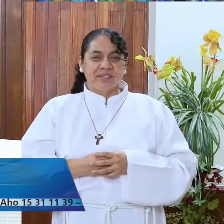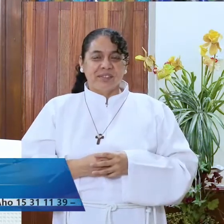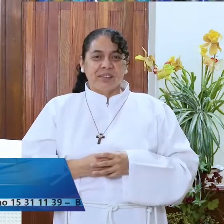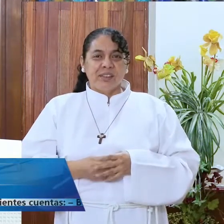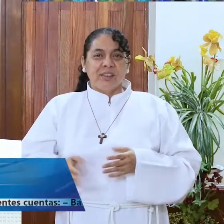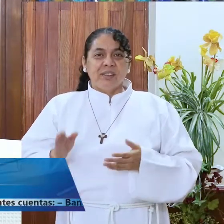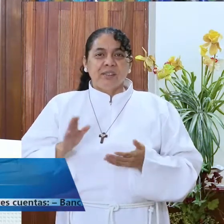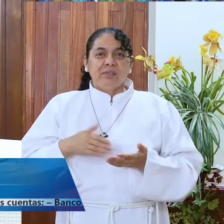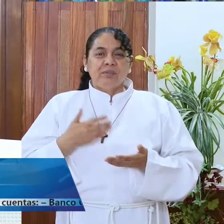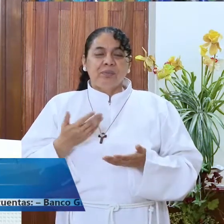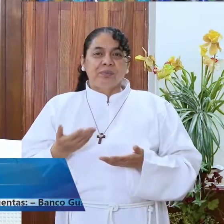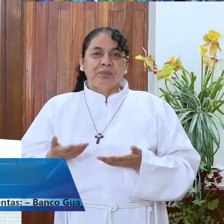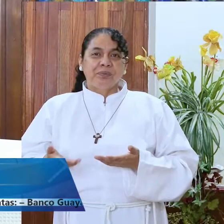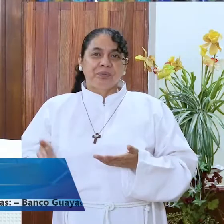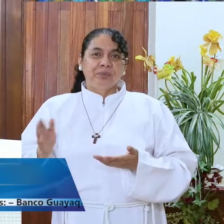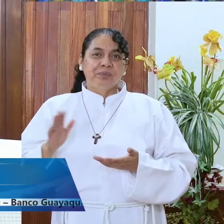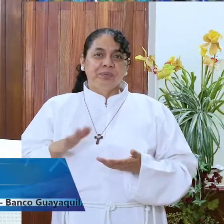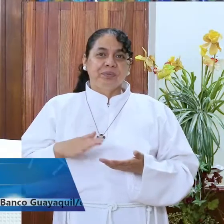sí